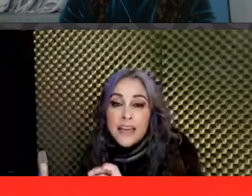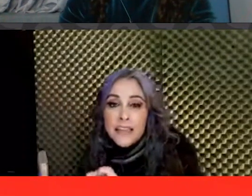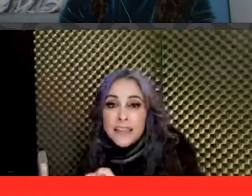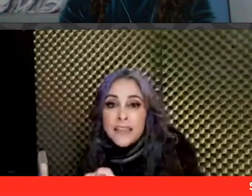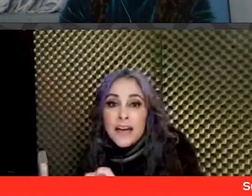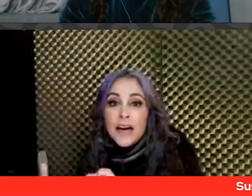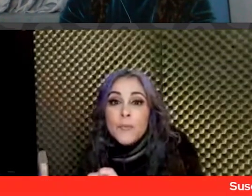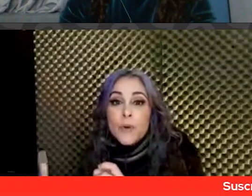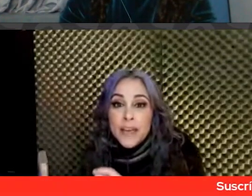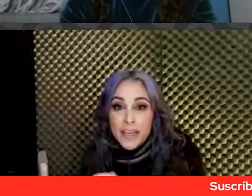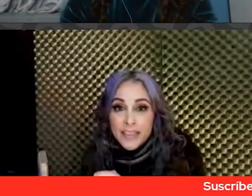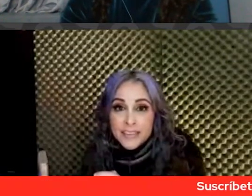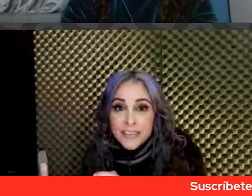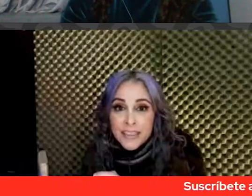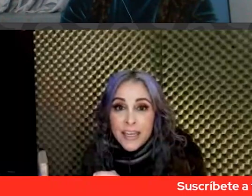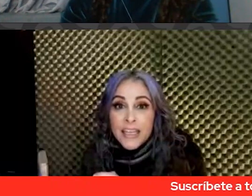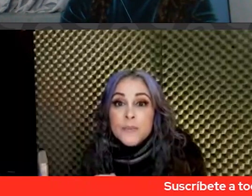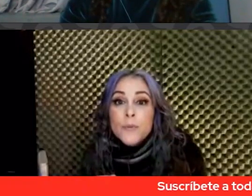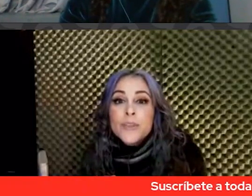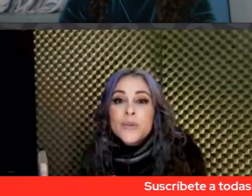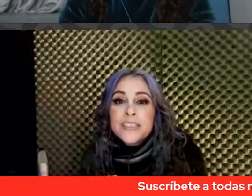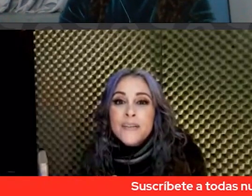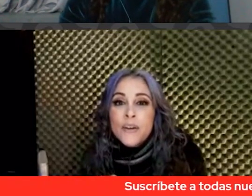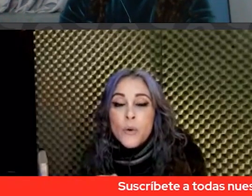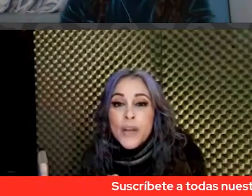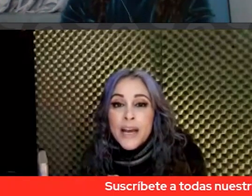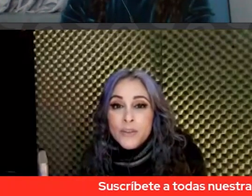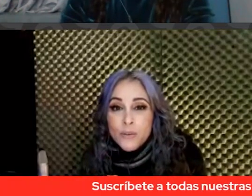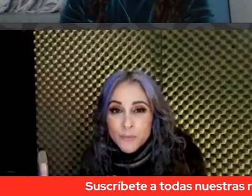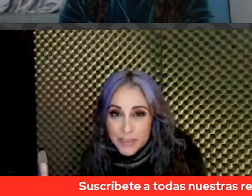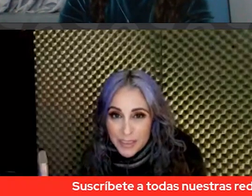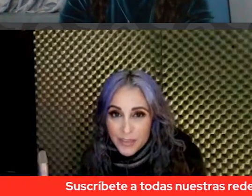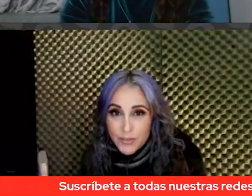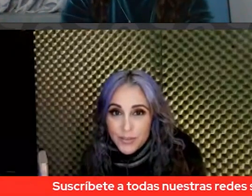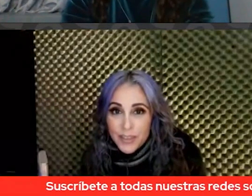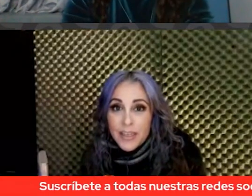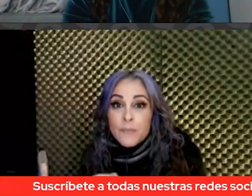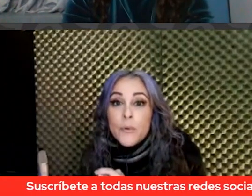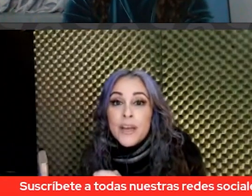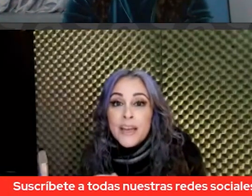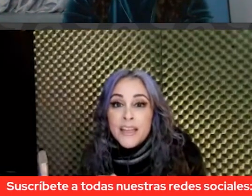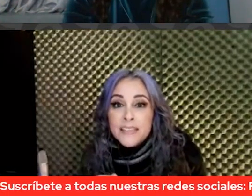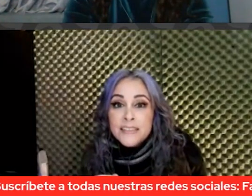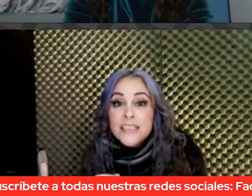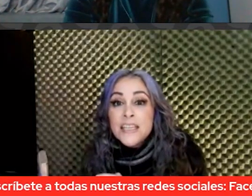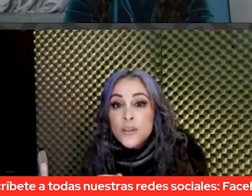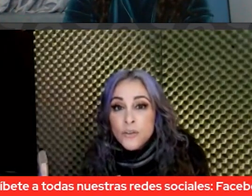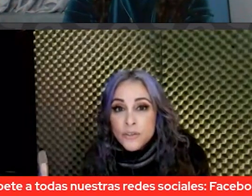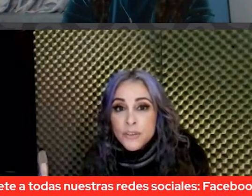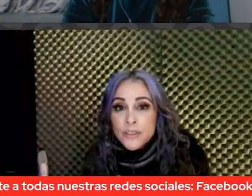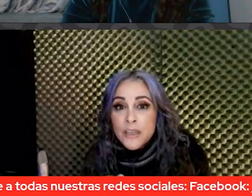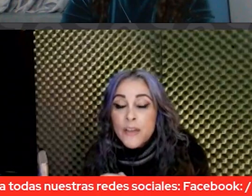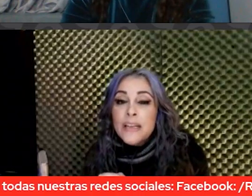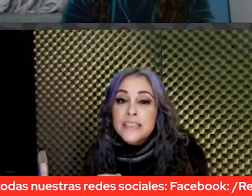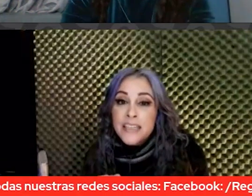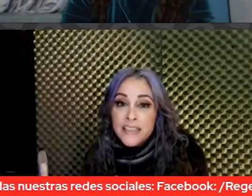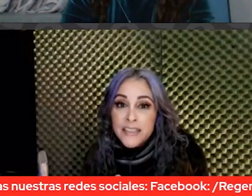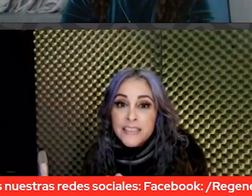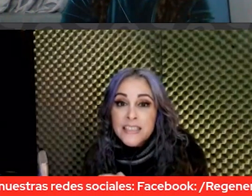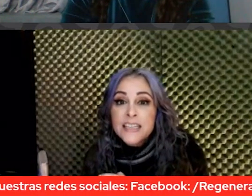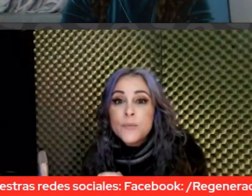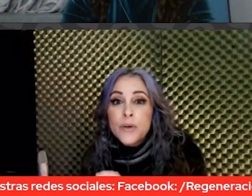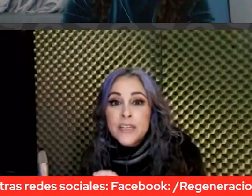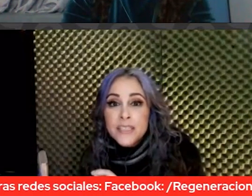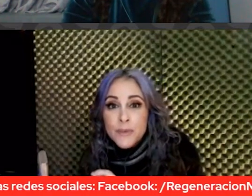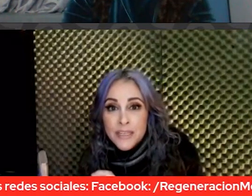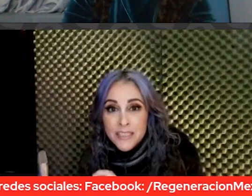de Acteal a mujeres, en el momento que estaban orando los mataron, mujeres, niños,